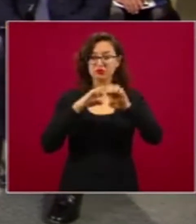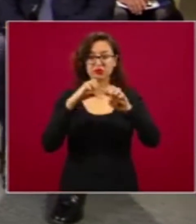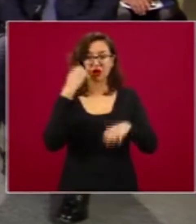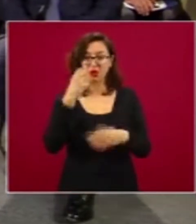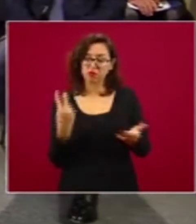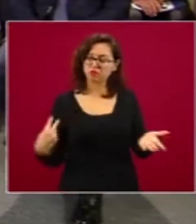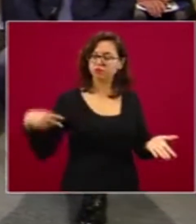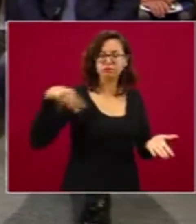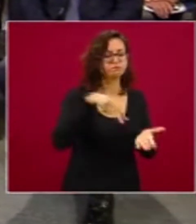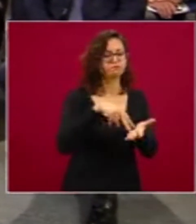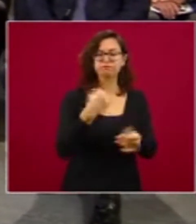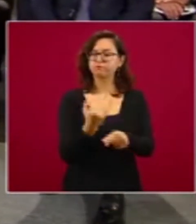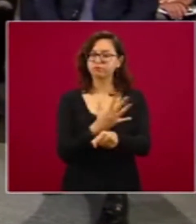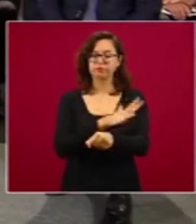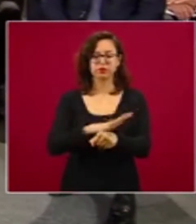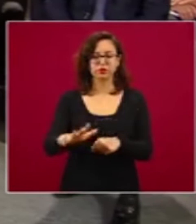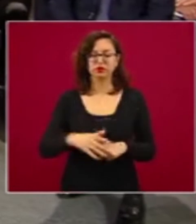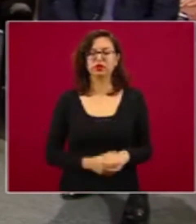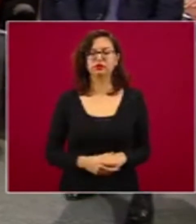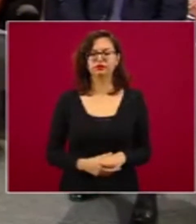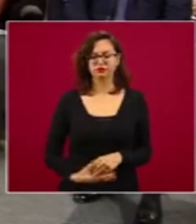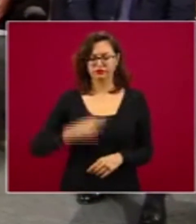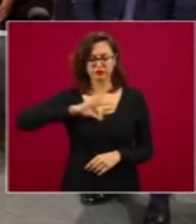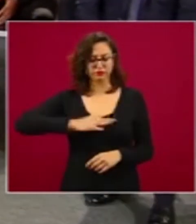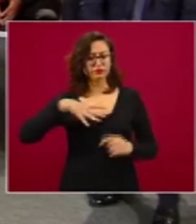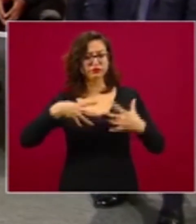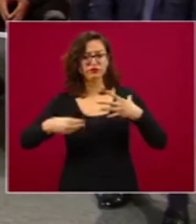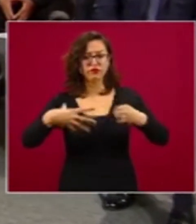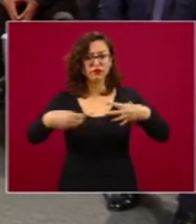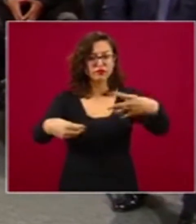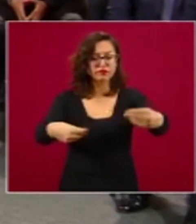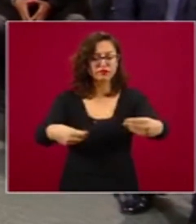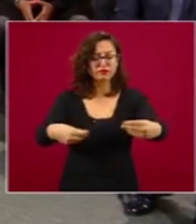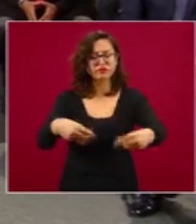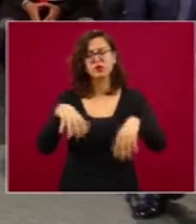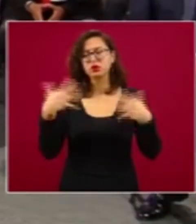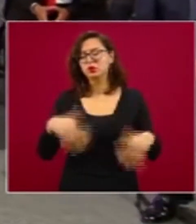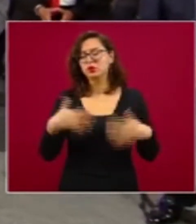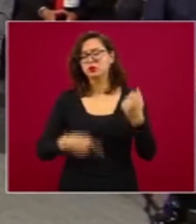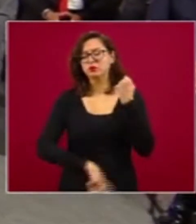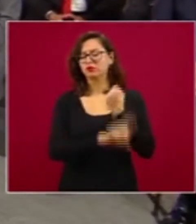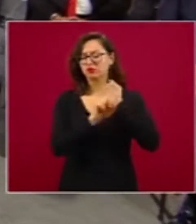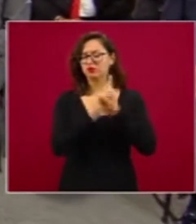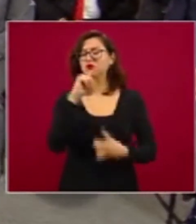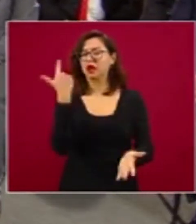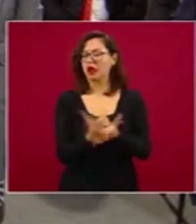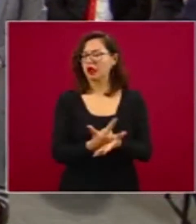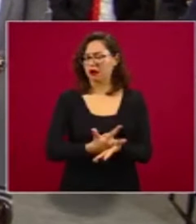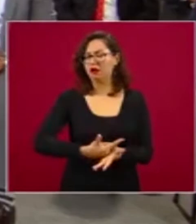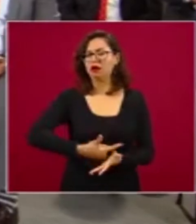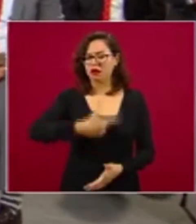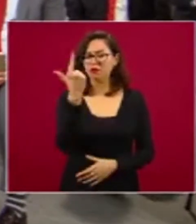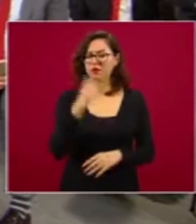La pandemia representa uno de los mayores desafíos de nuestros tiempos, que exige de todos